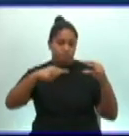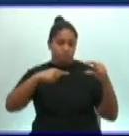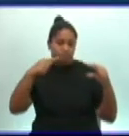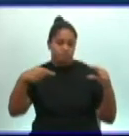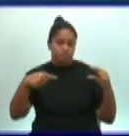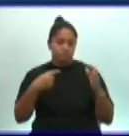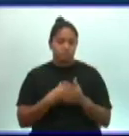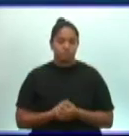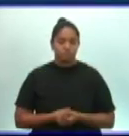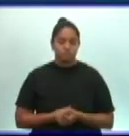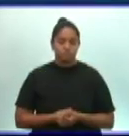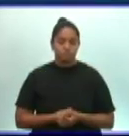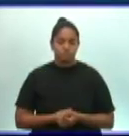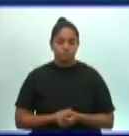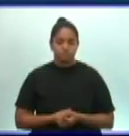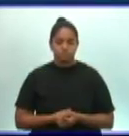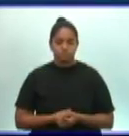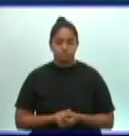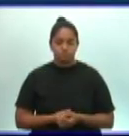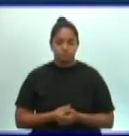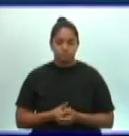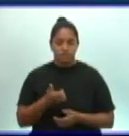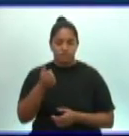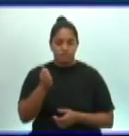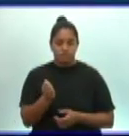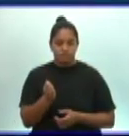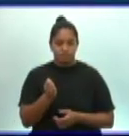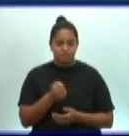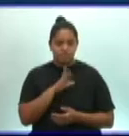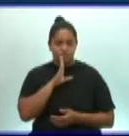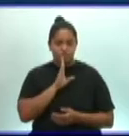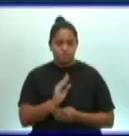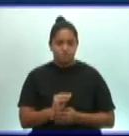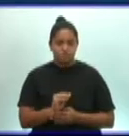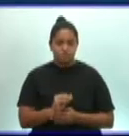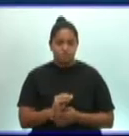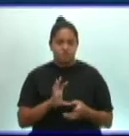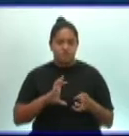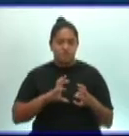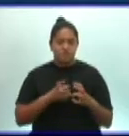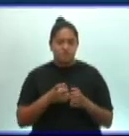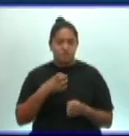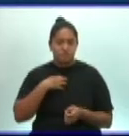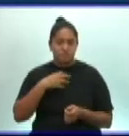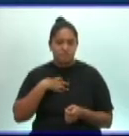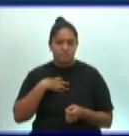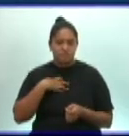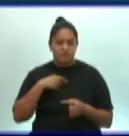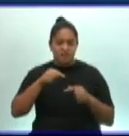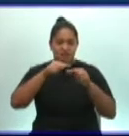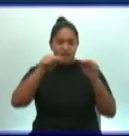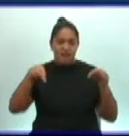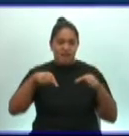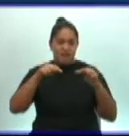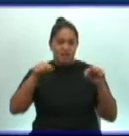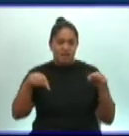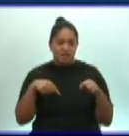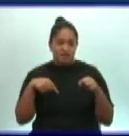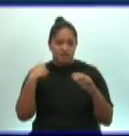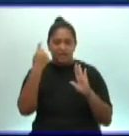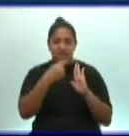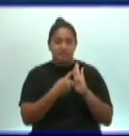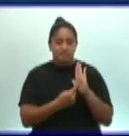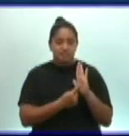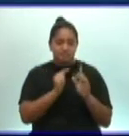o hablábamos de un solenoide. En el inciso A nos pedían qué forma tienen las líneas que caracterizan a este campo